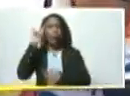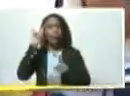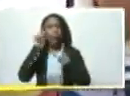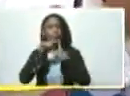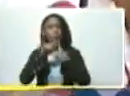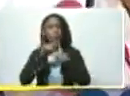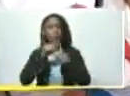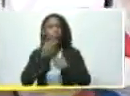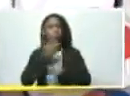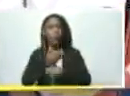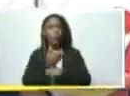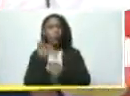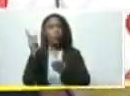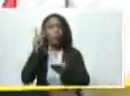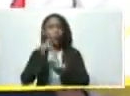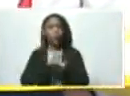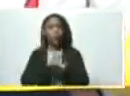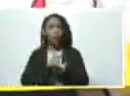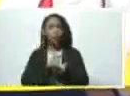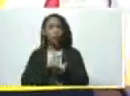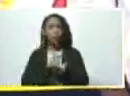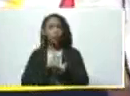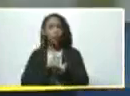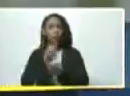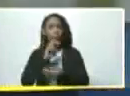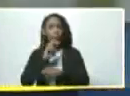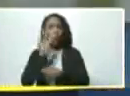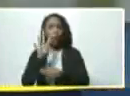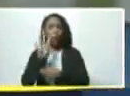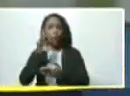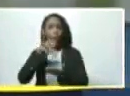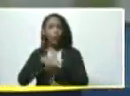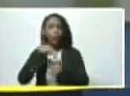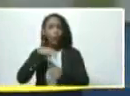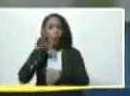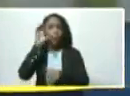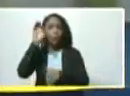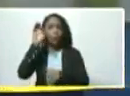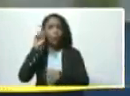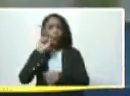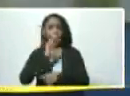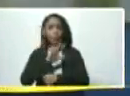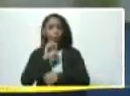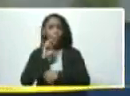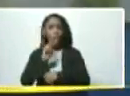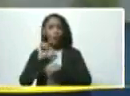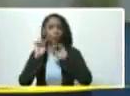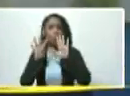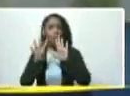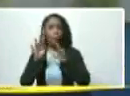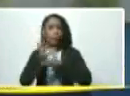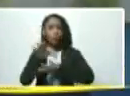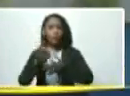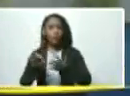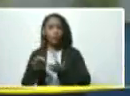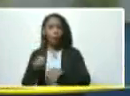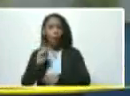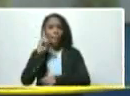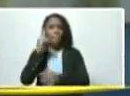ha permitido llegar a los 24 estados del país, a 329 municipios,